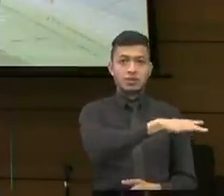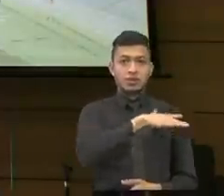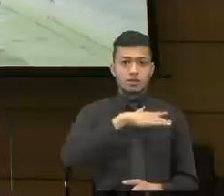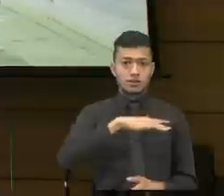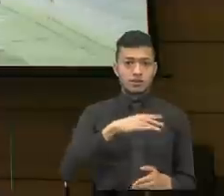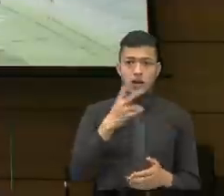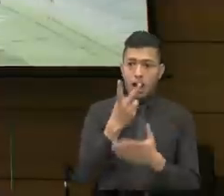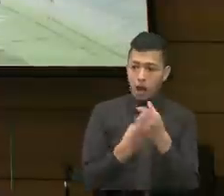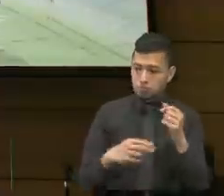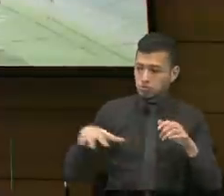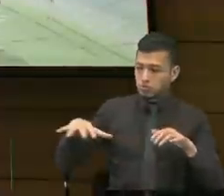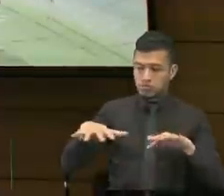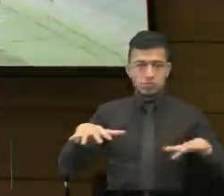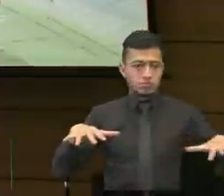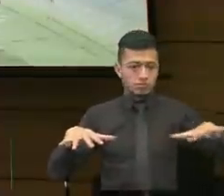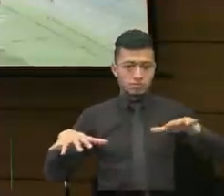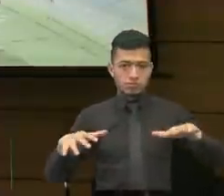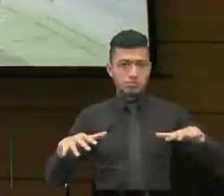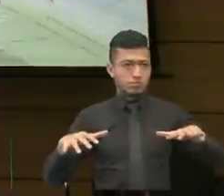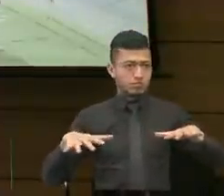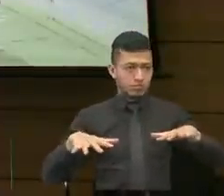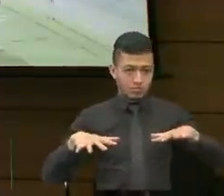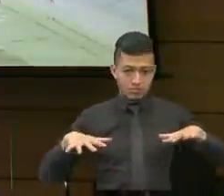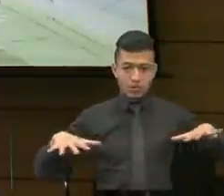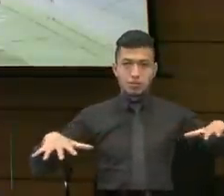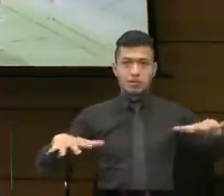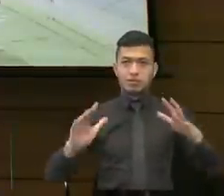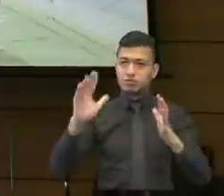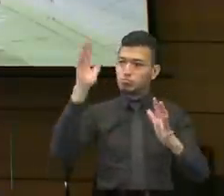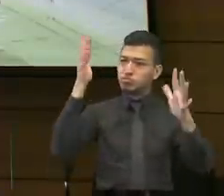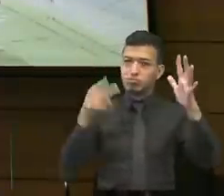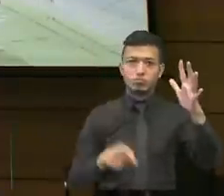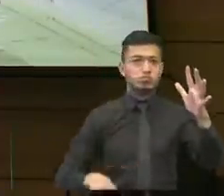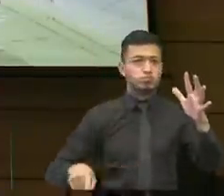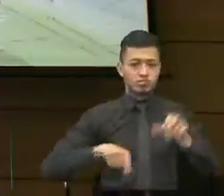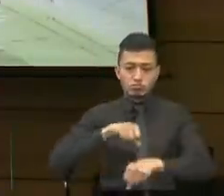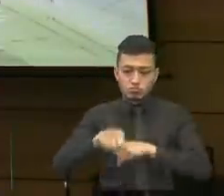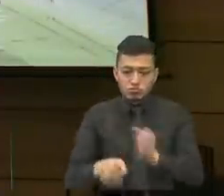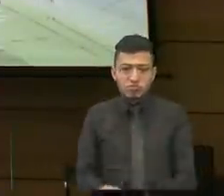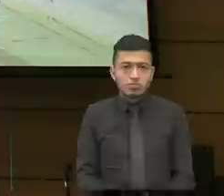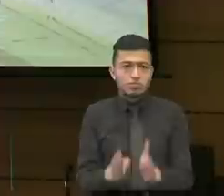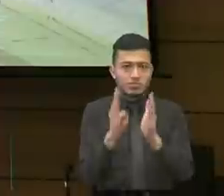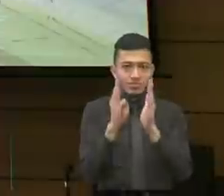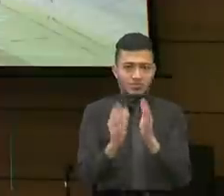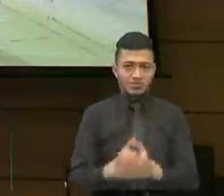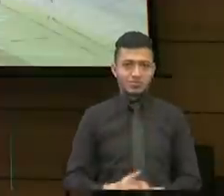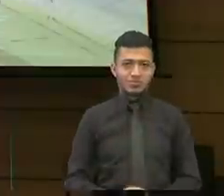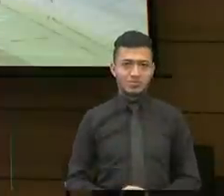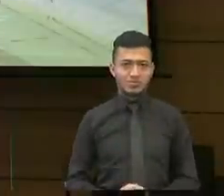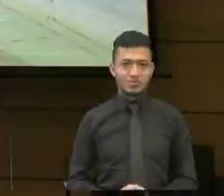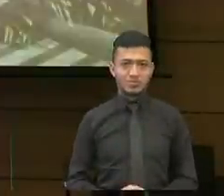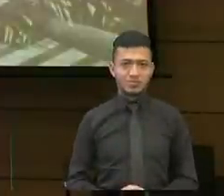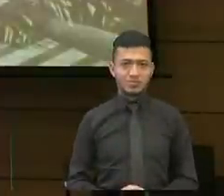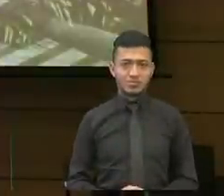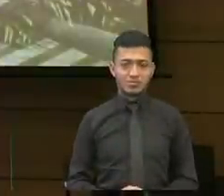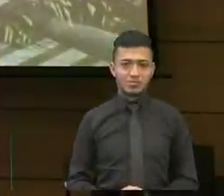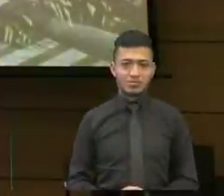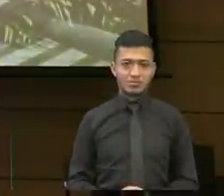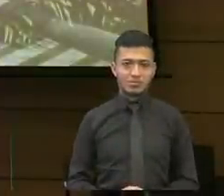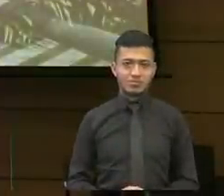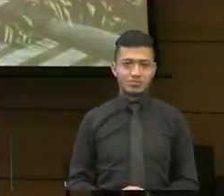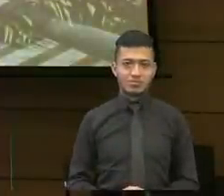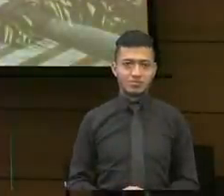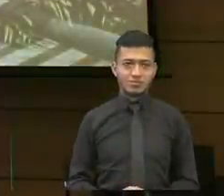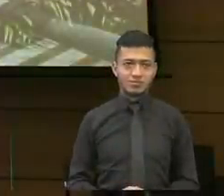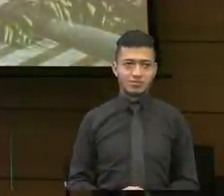lado, de lado y lado. Es realmente una gran plaza Alameda con un ciclocarril que pasa, en la vida de verdad. Se podría